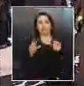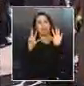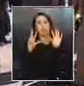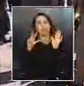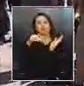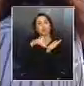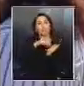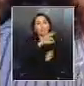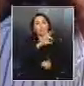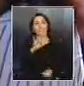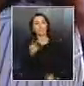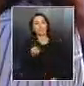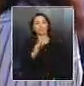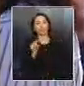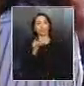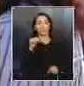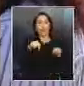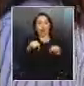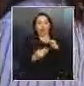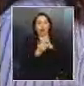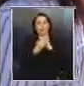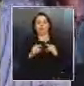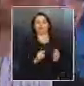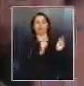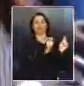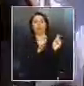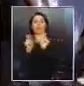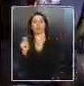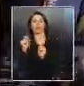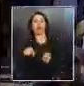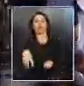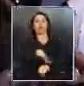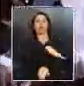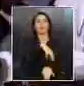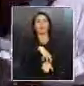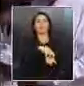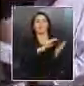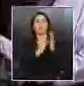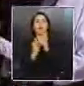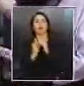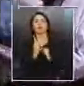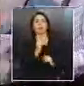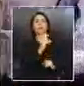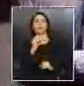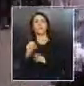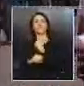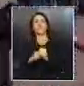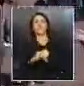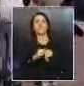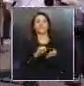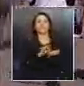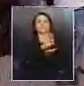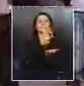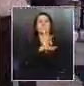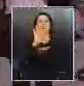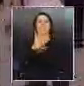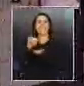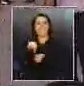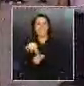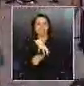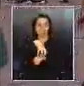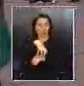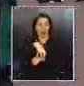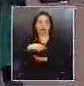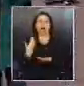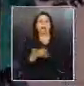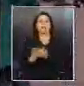comentaba se entregaron esta mañana aquí en el parque bicentenario de rillos que además fue inaugurado aprovechando esta actividad vamos a